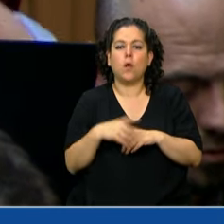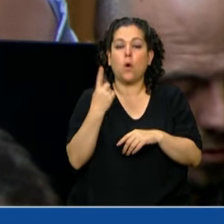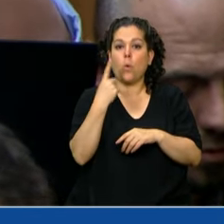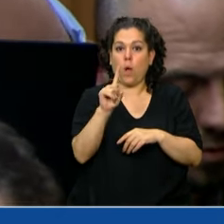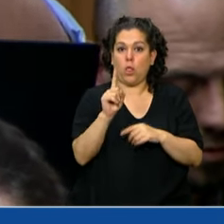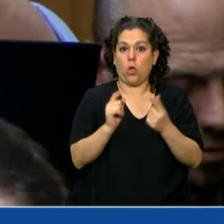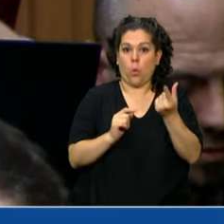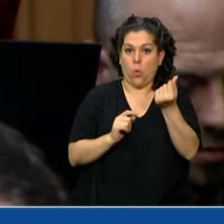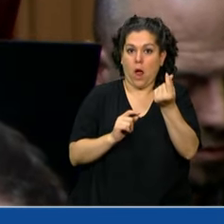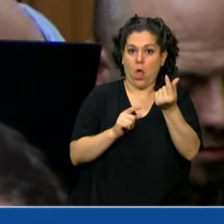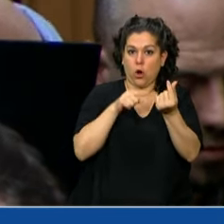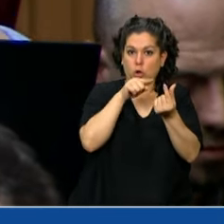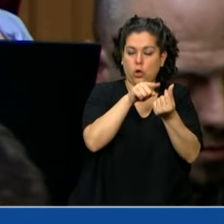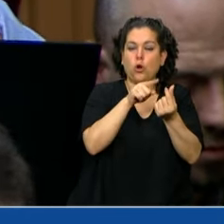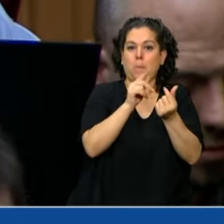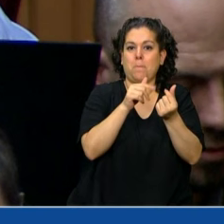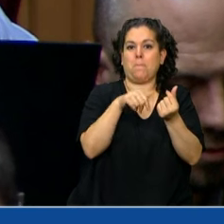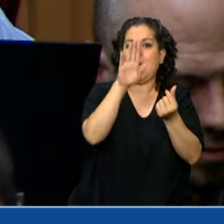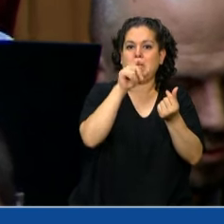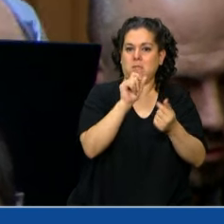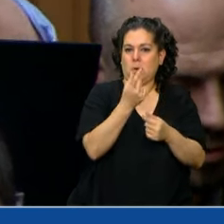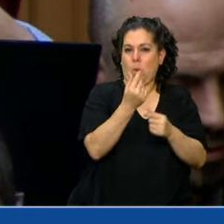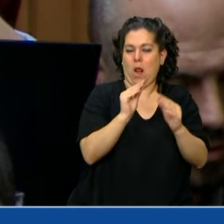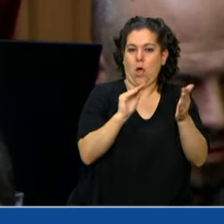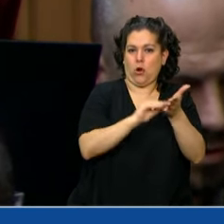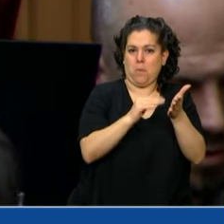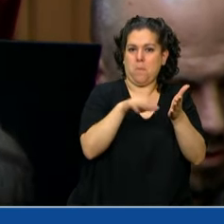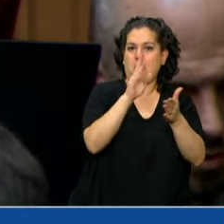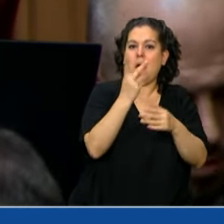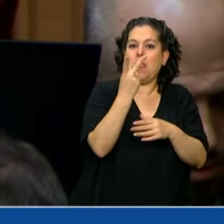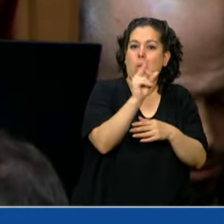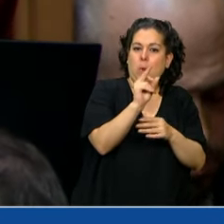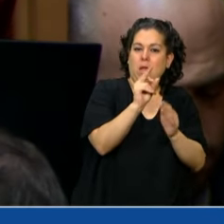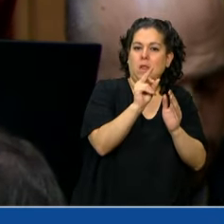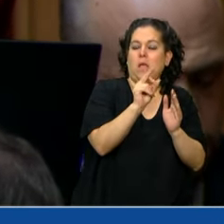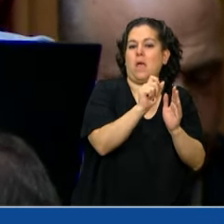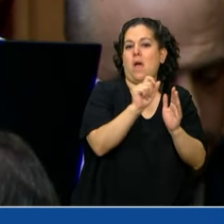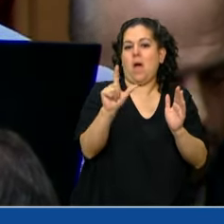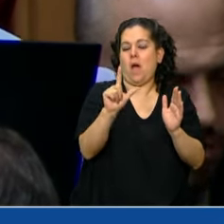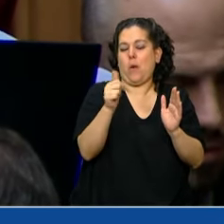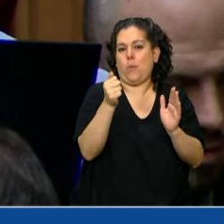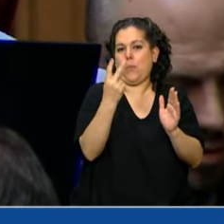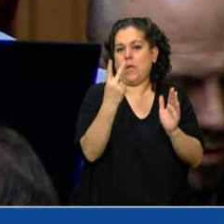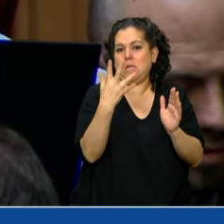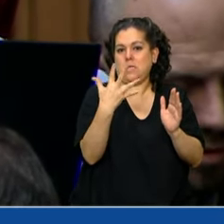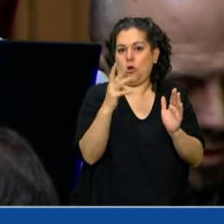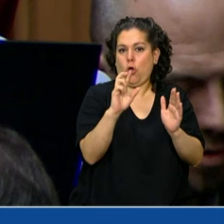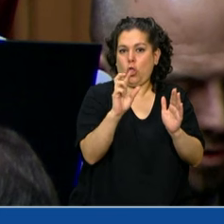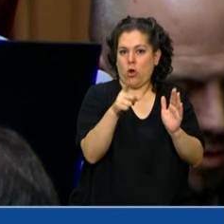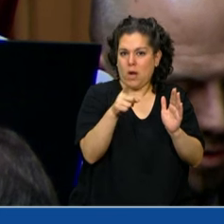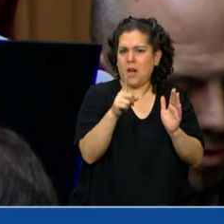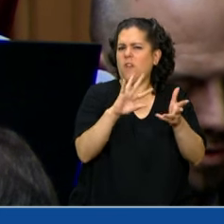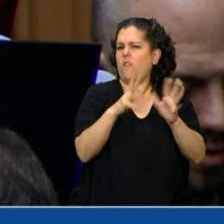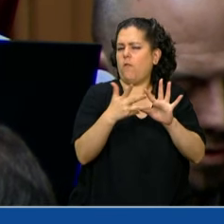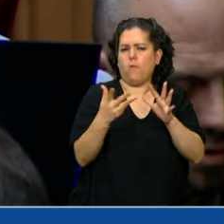el valor supera sí de 20 a 25 la fórmula sería